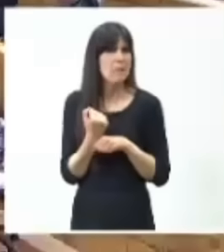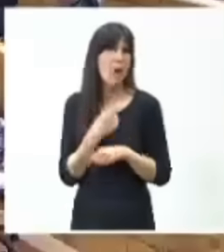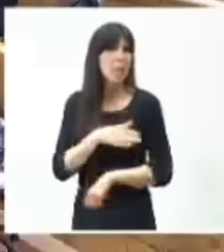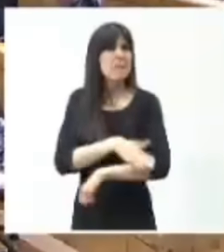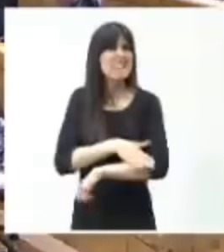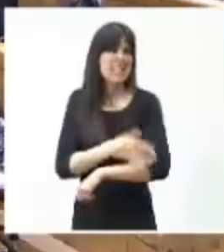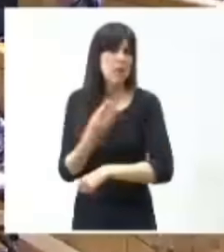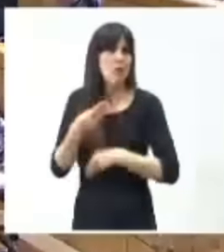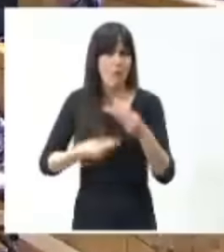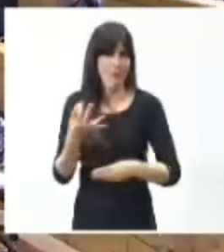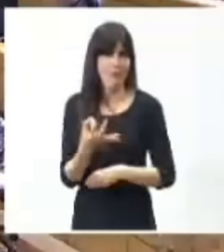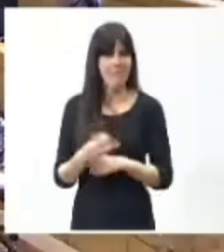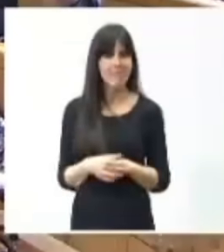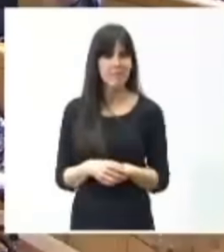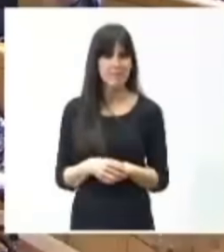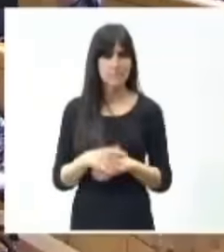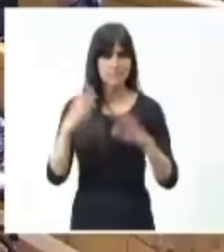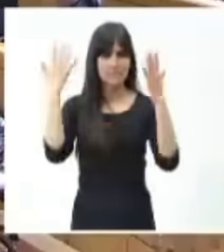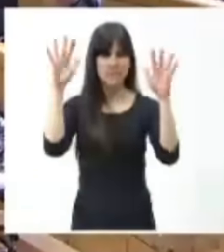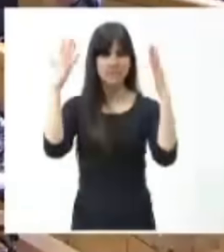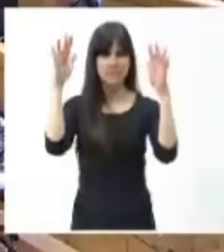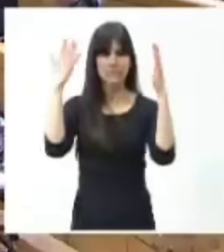ministerio.